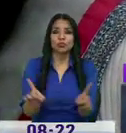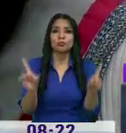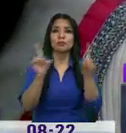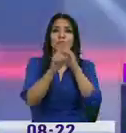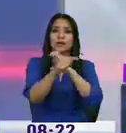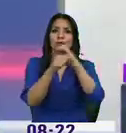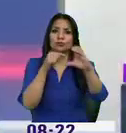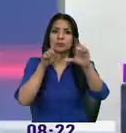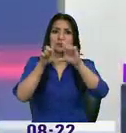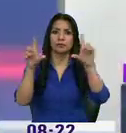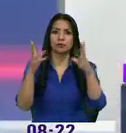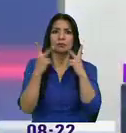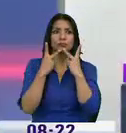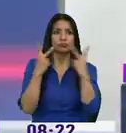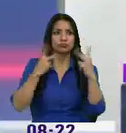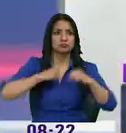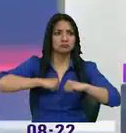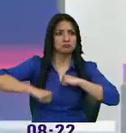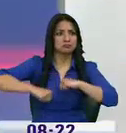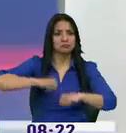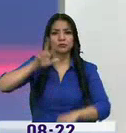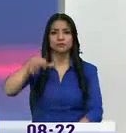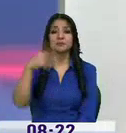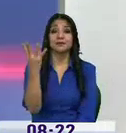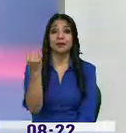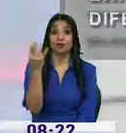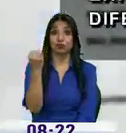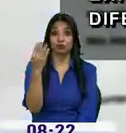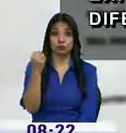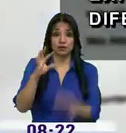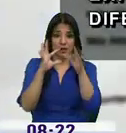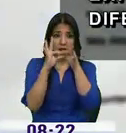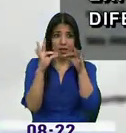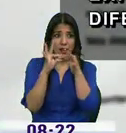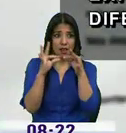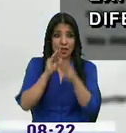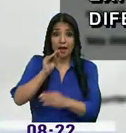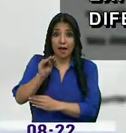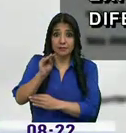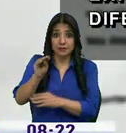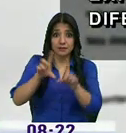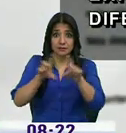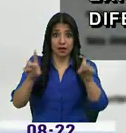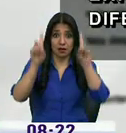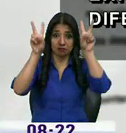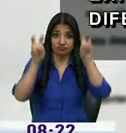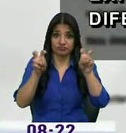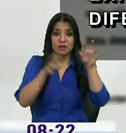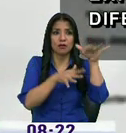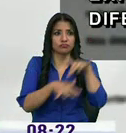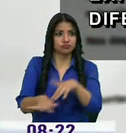por LEMAPS el 6 de mayo de 2014, donde en la parte pertinente advierten que los pozos sépticos están